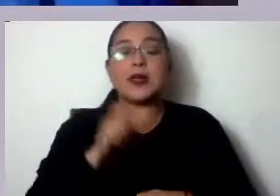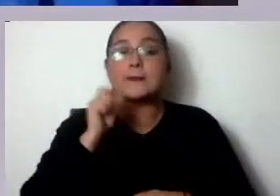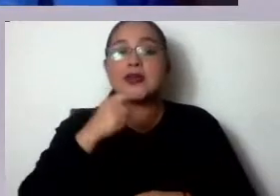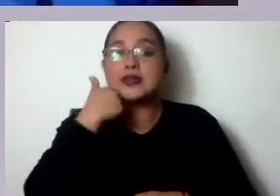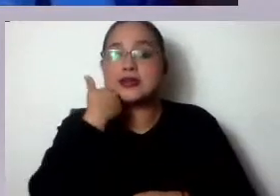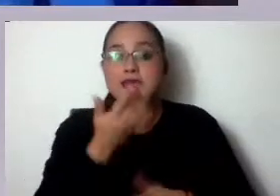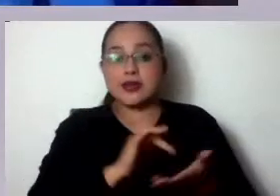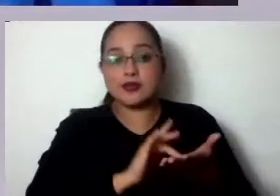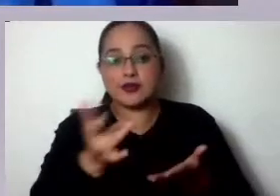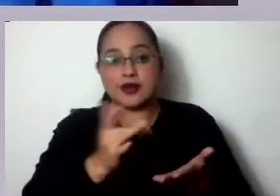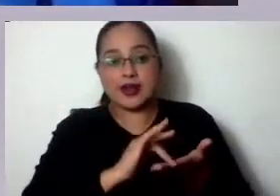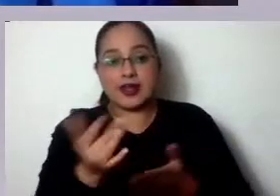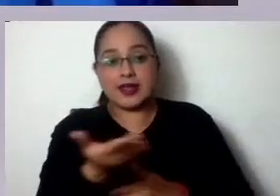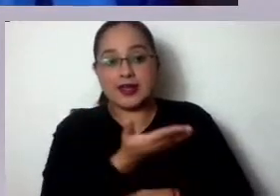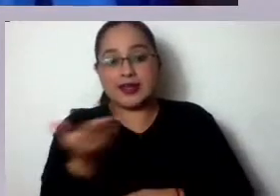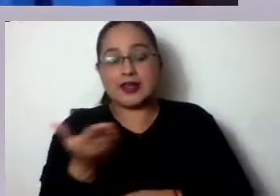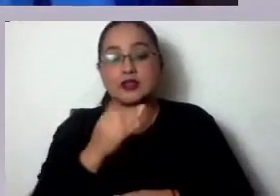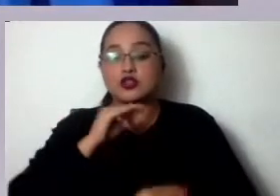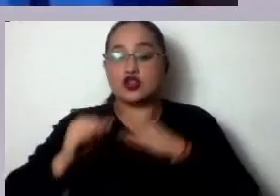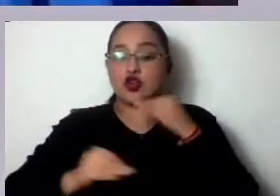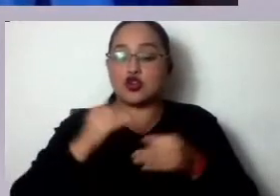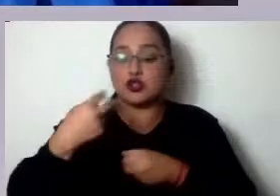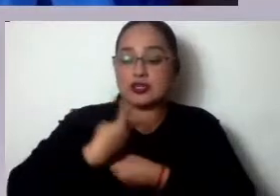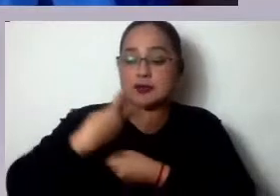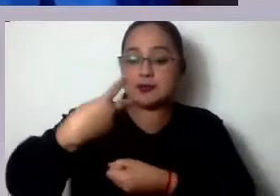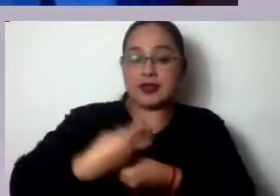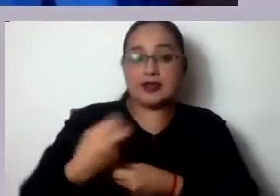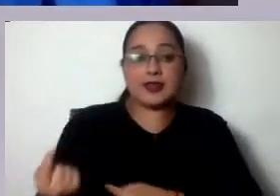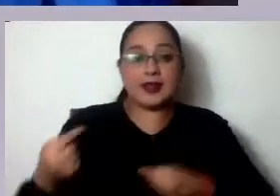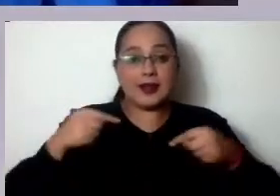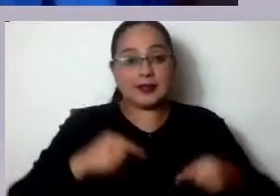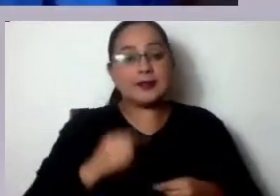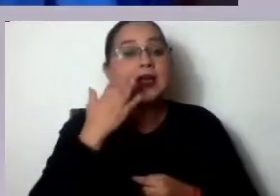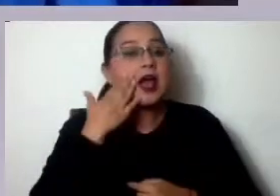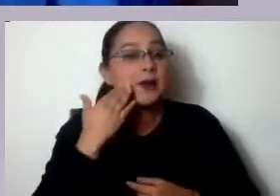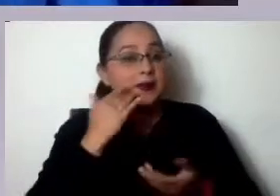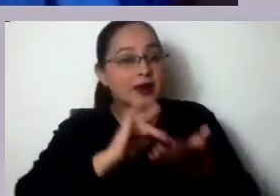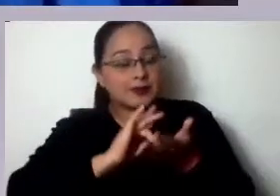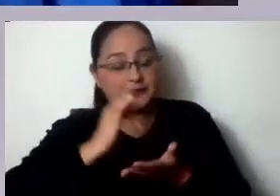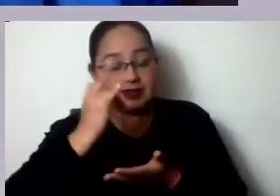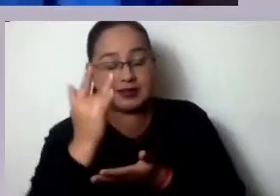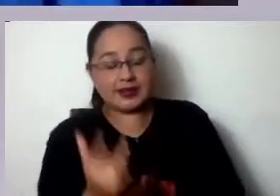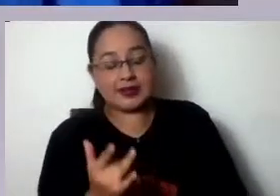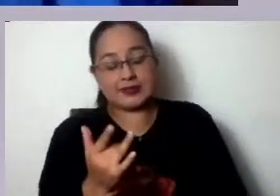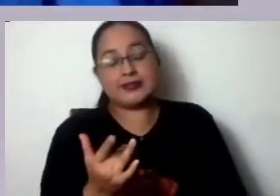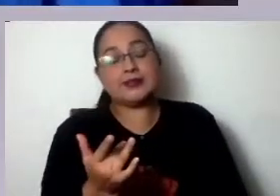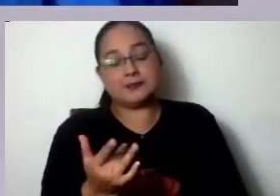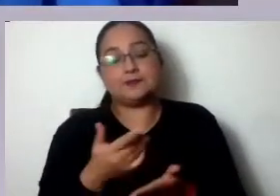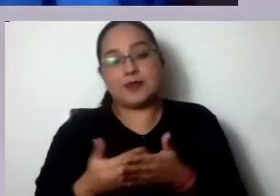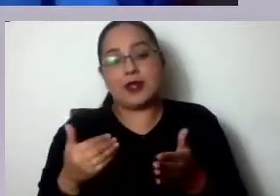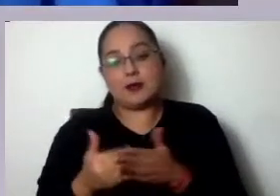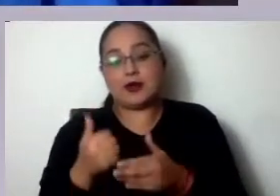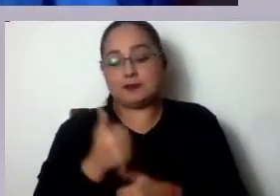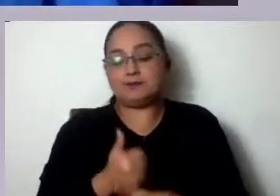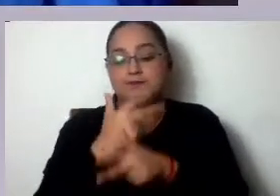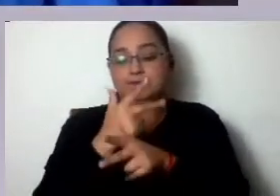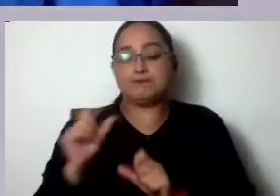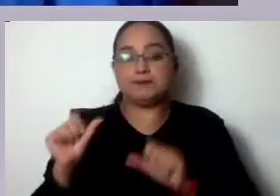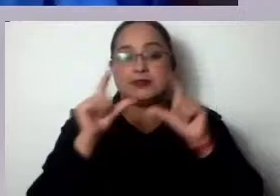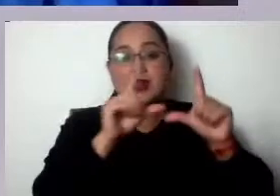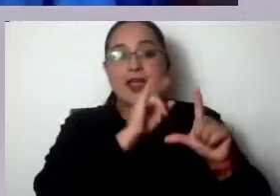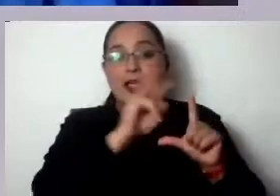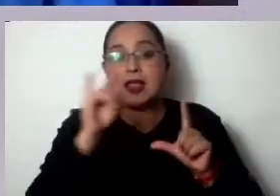a todos ustedes su amable invitación a este evento tan importante en donde en el marco del